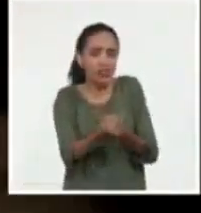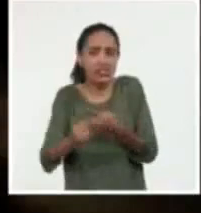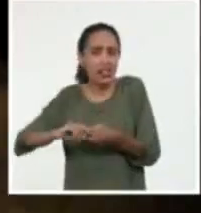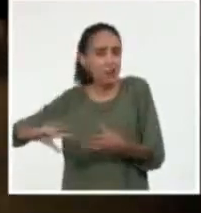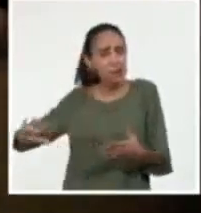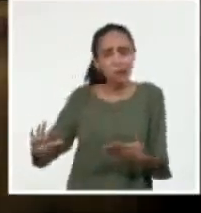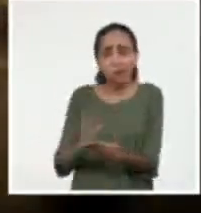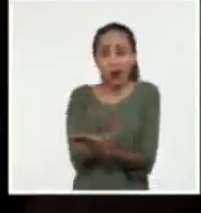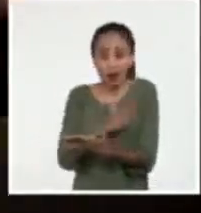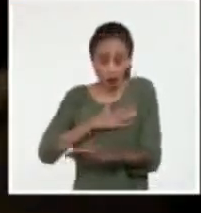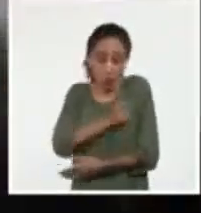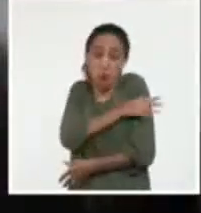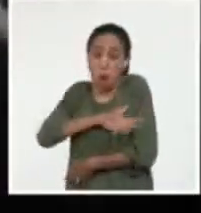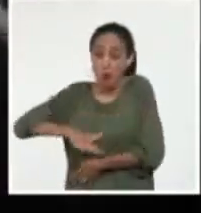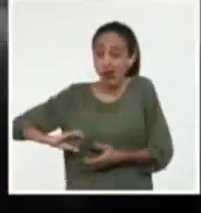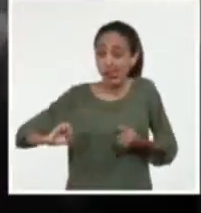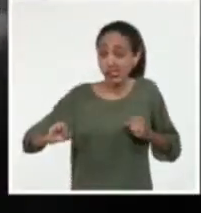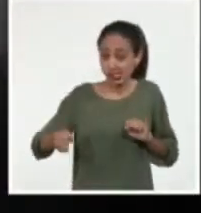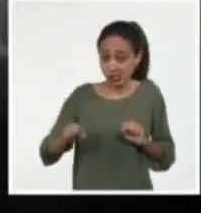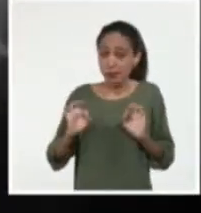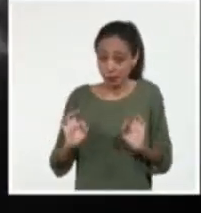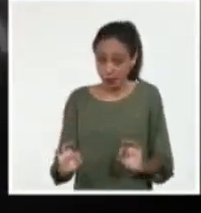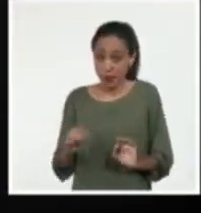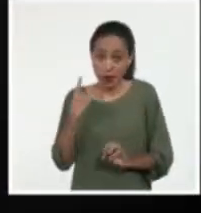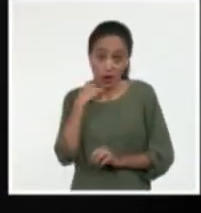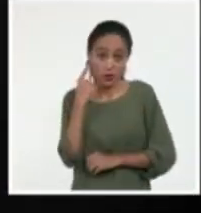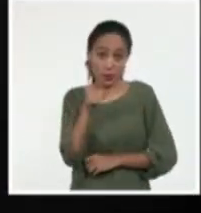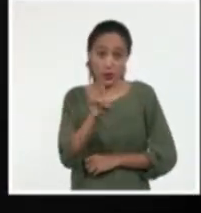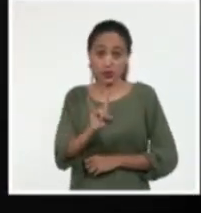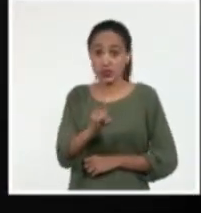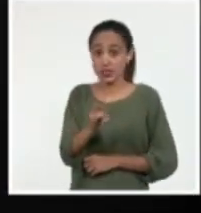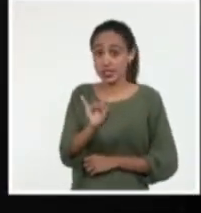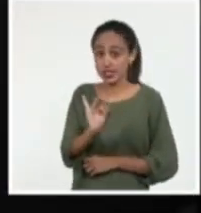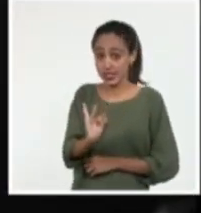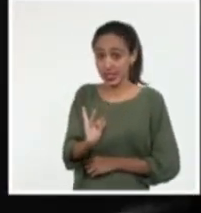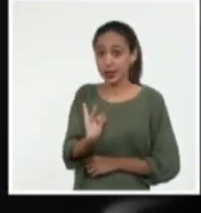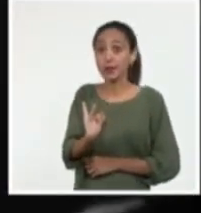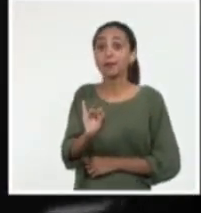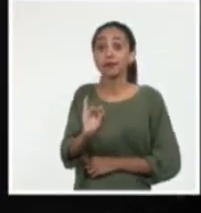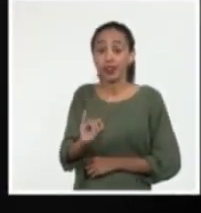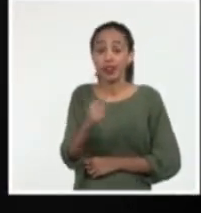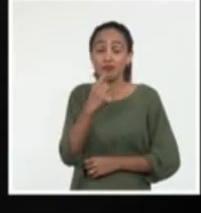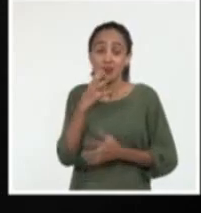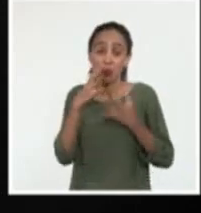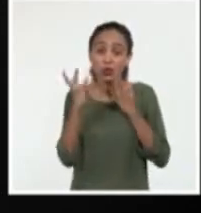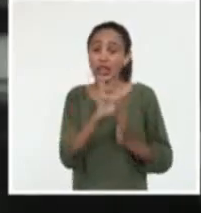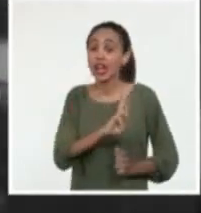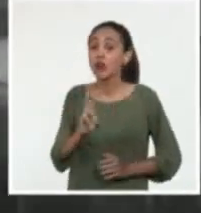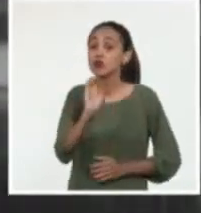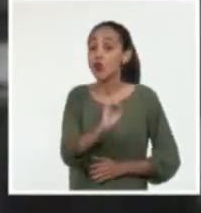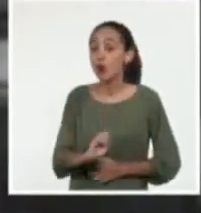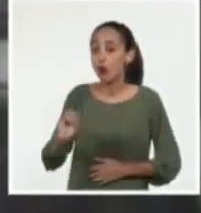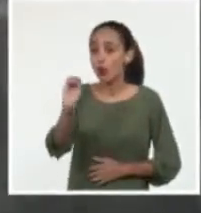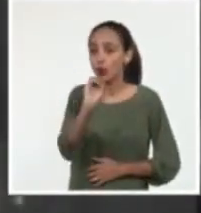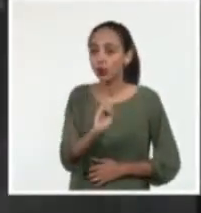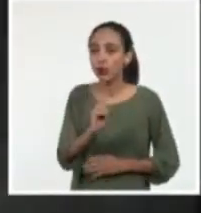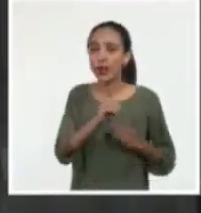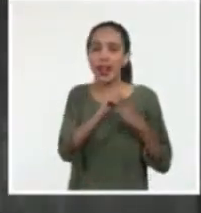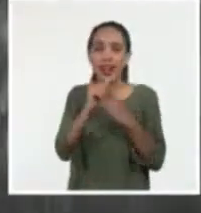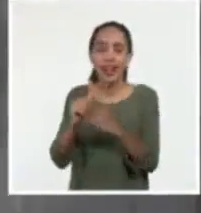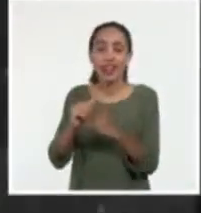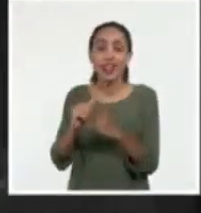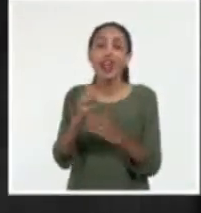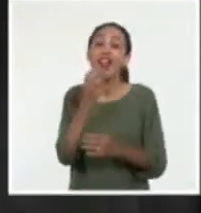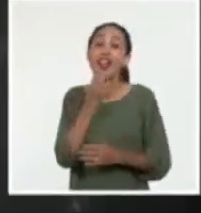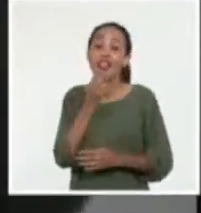propia población. En 1917, la Gran Revolución de Octubre, bajo el liderazgo de